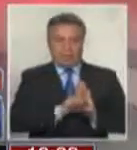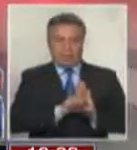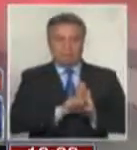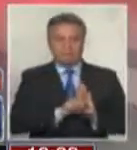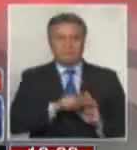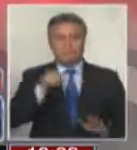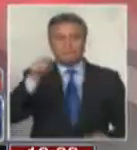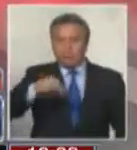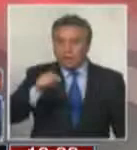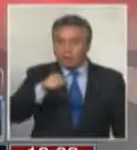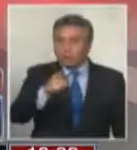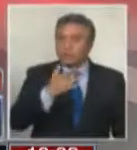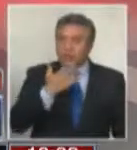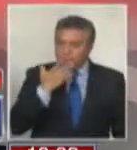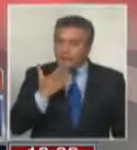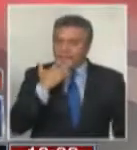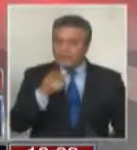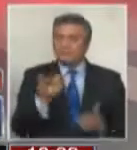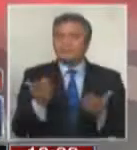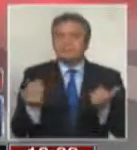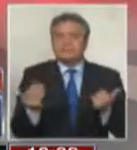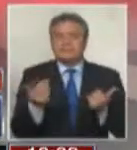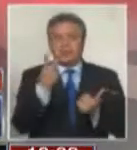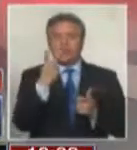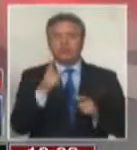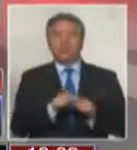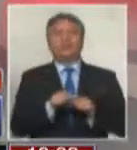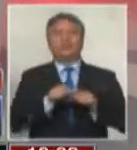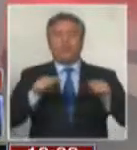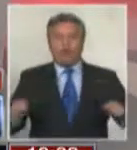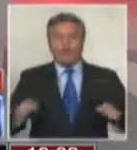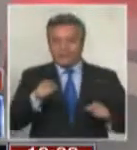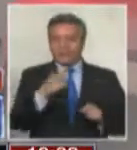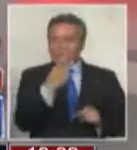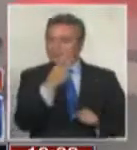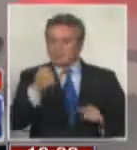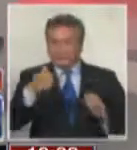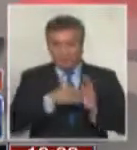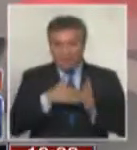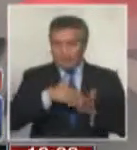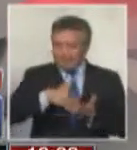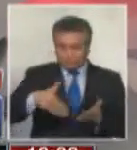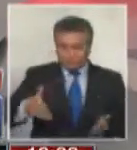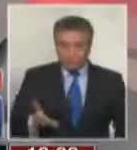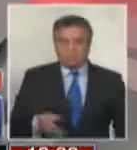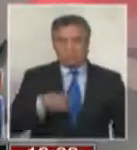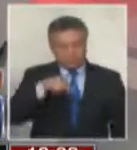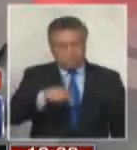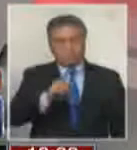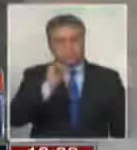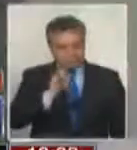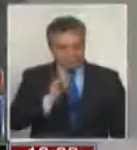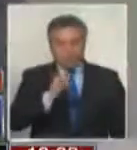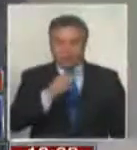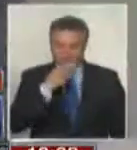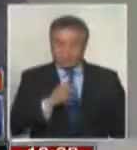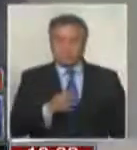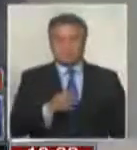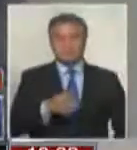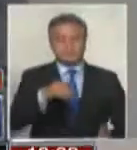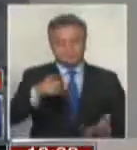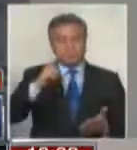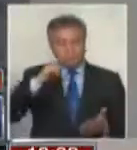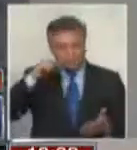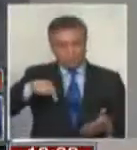de que se necesitaría el doble de estos 36 mil millones claro lo que uno debe considerar en esto es que se trata de